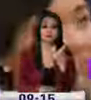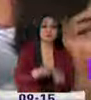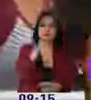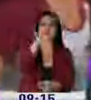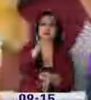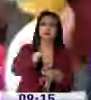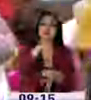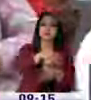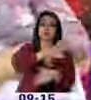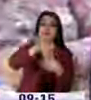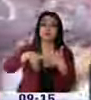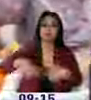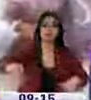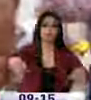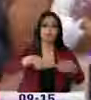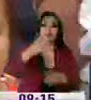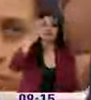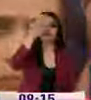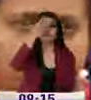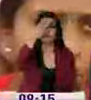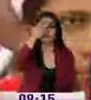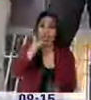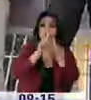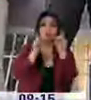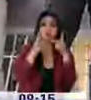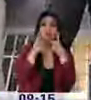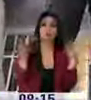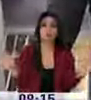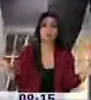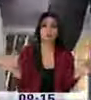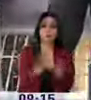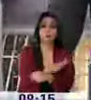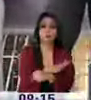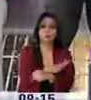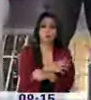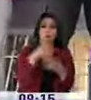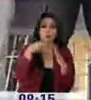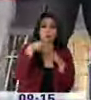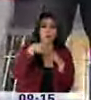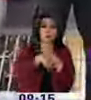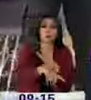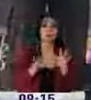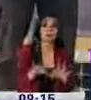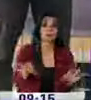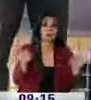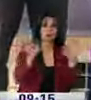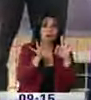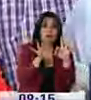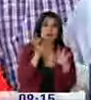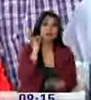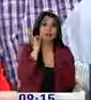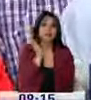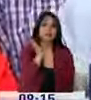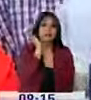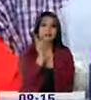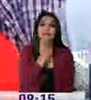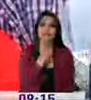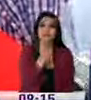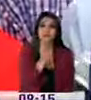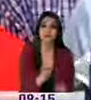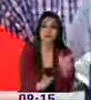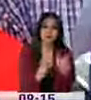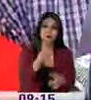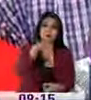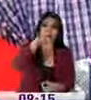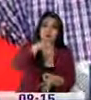de todos los sectores conozcan el contenido de la consulta de fondo es de vital importancia, considera Cintia Viteri. Pero para que la